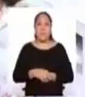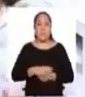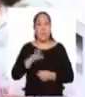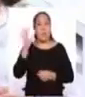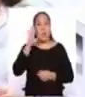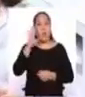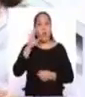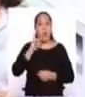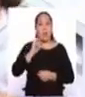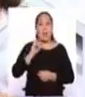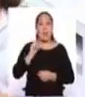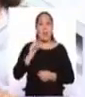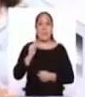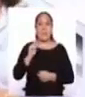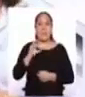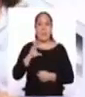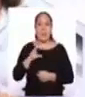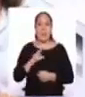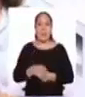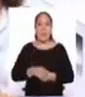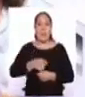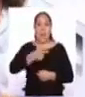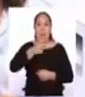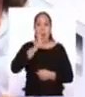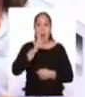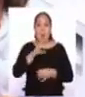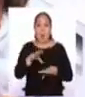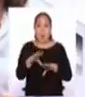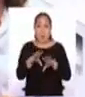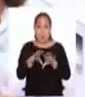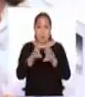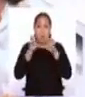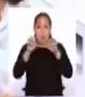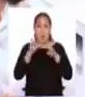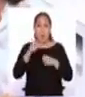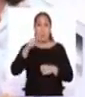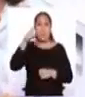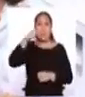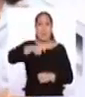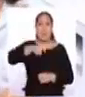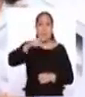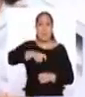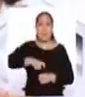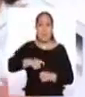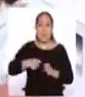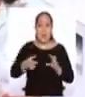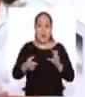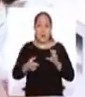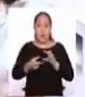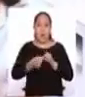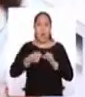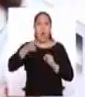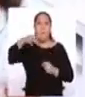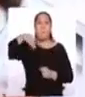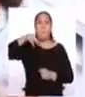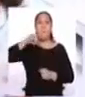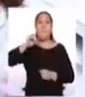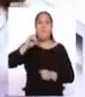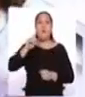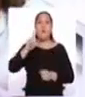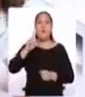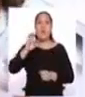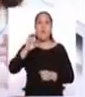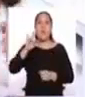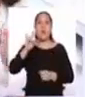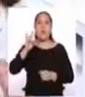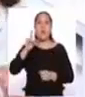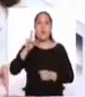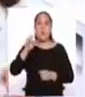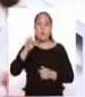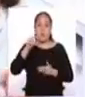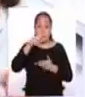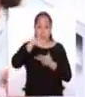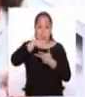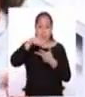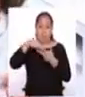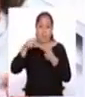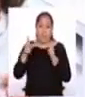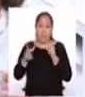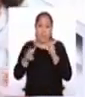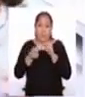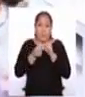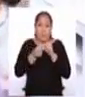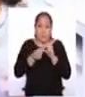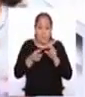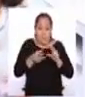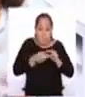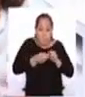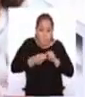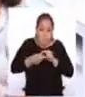Hola Isaac, para que el agua se congele es necesario que sus moléculas puedan sujetarse a algo y así formar cristales de